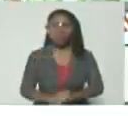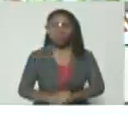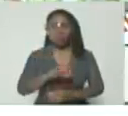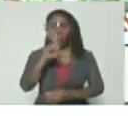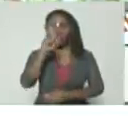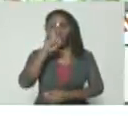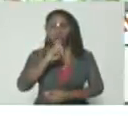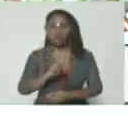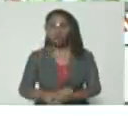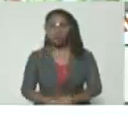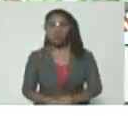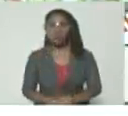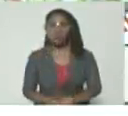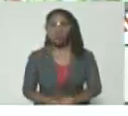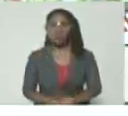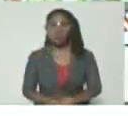año,